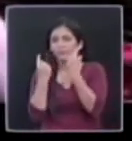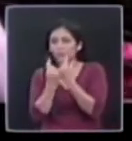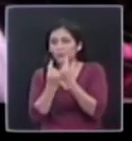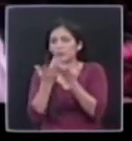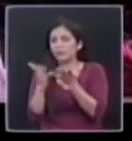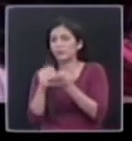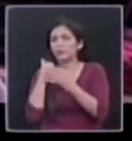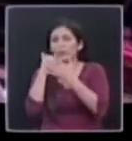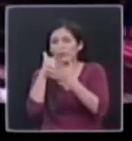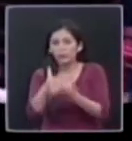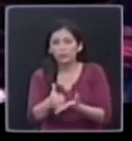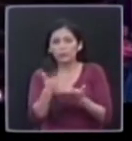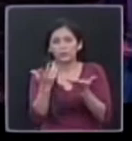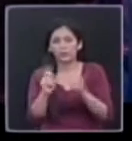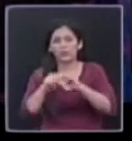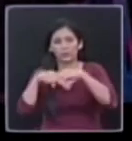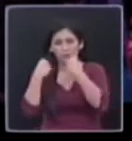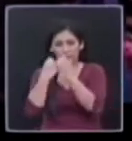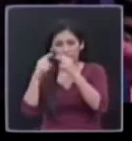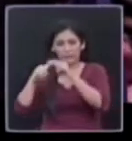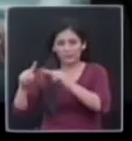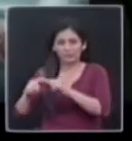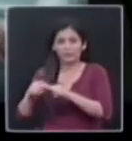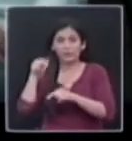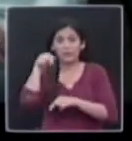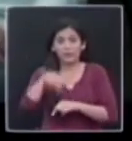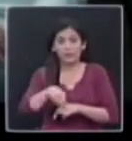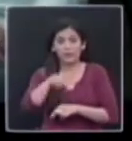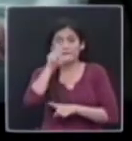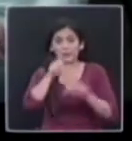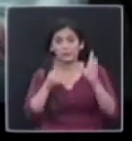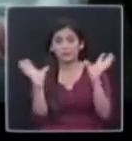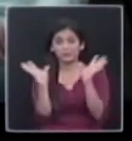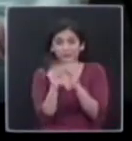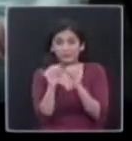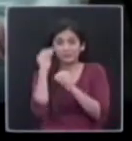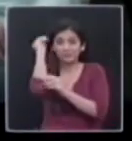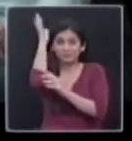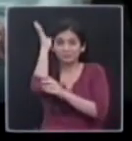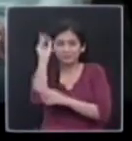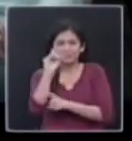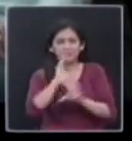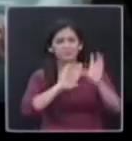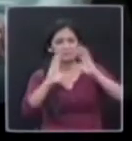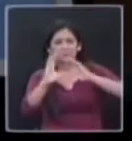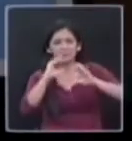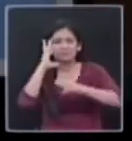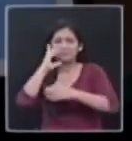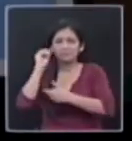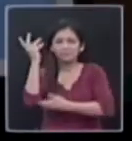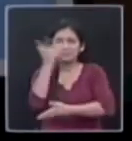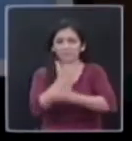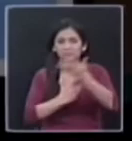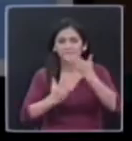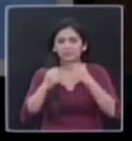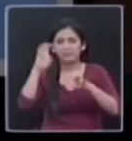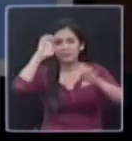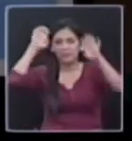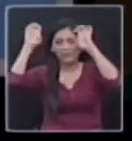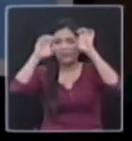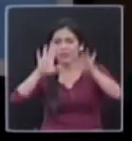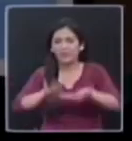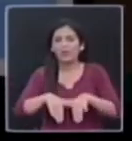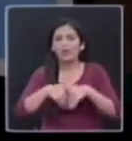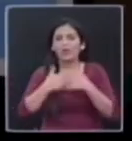social. El encuentro permitió el intercambio de experiencias, la generación de alianzas estratégicas y el posicionamiento de la gestión de